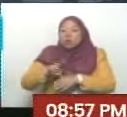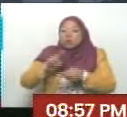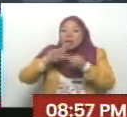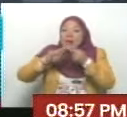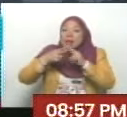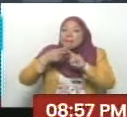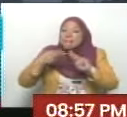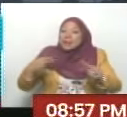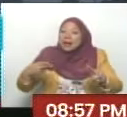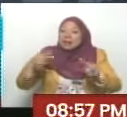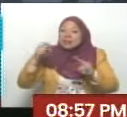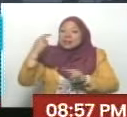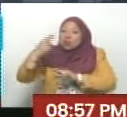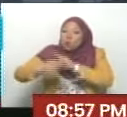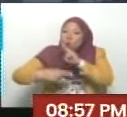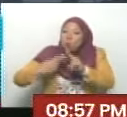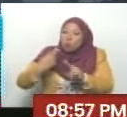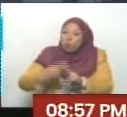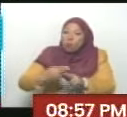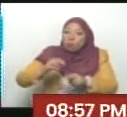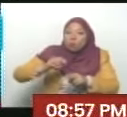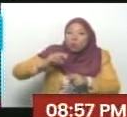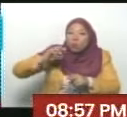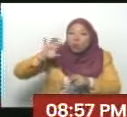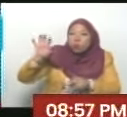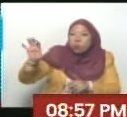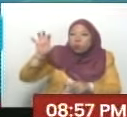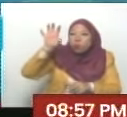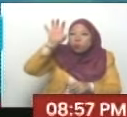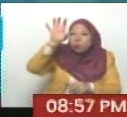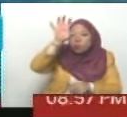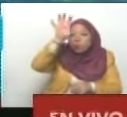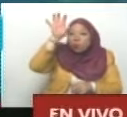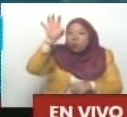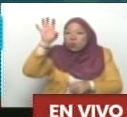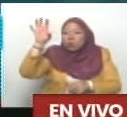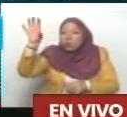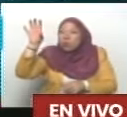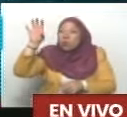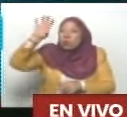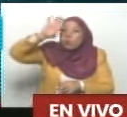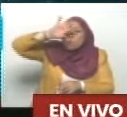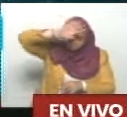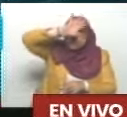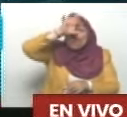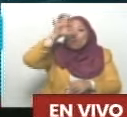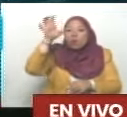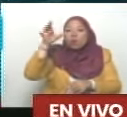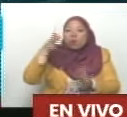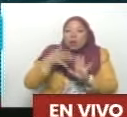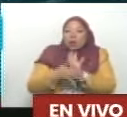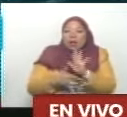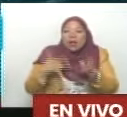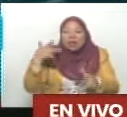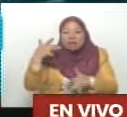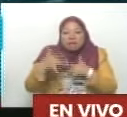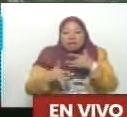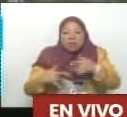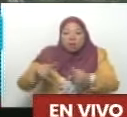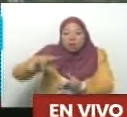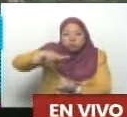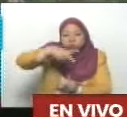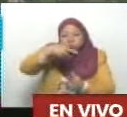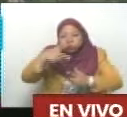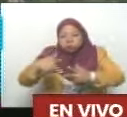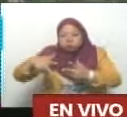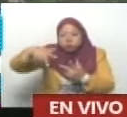espacio extraterrestre, lo que usted estaba mencionando. ¿Y cómo es posible que los pueblos de América Latina y el Caribe se empoderen en el uso de las actividades espaciales, el uso de